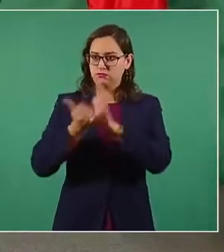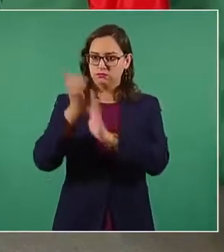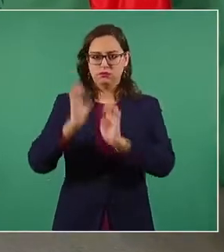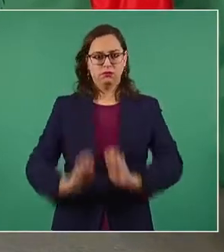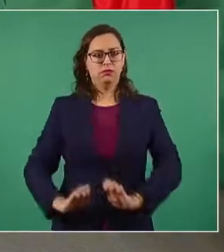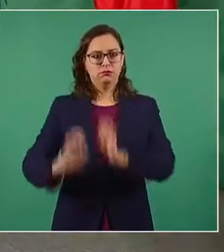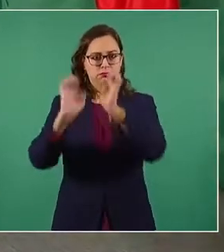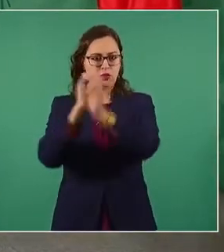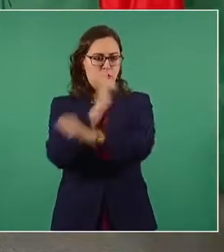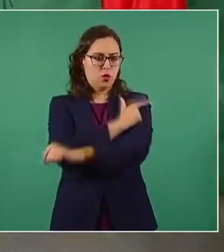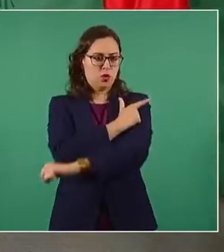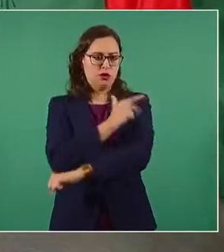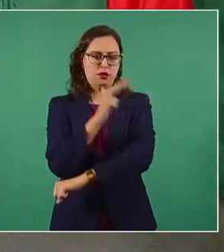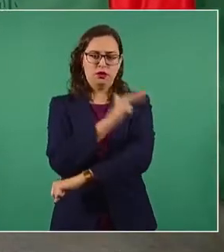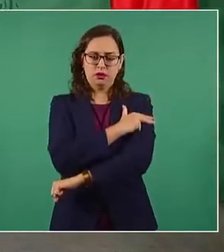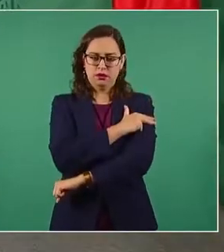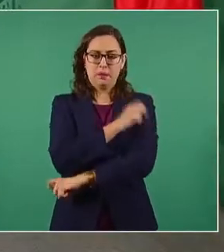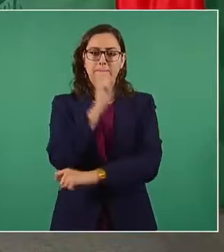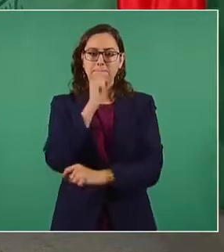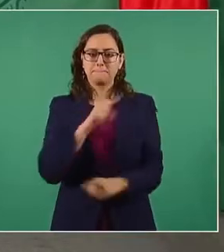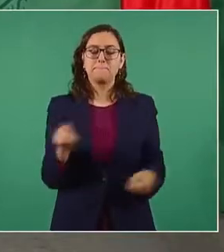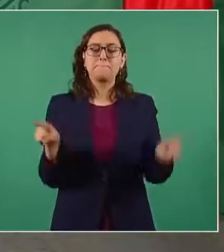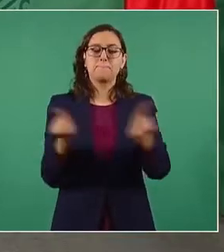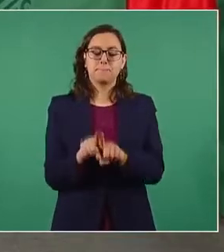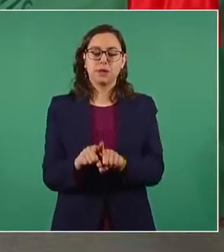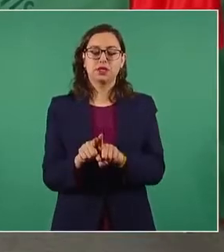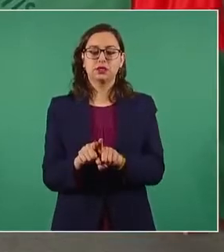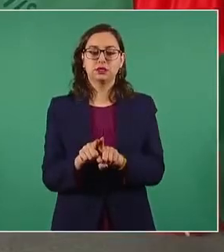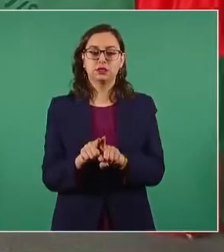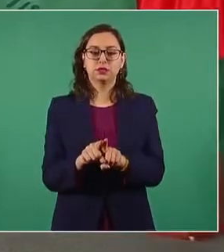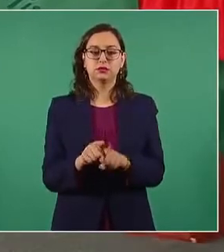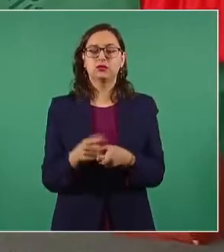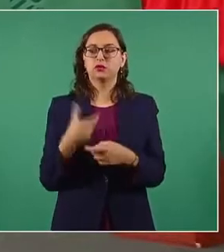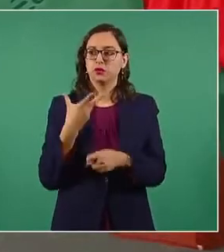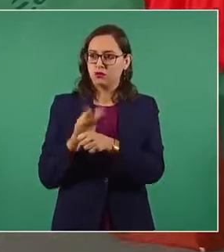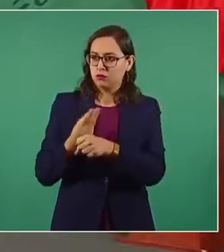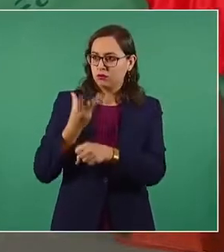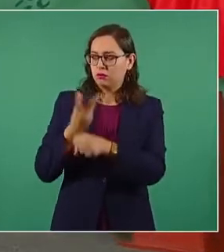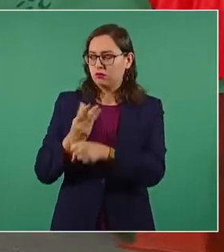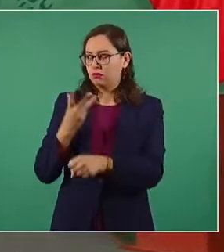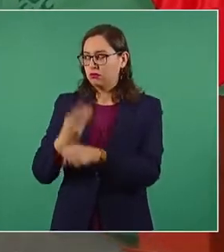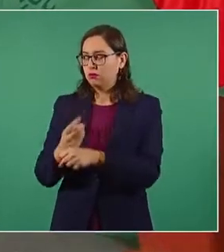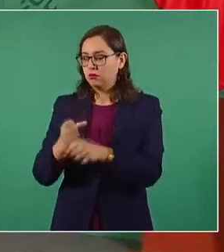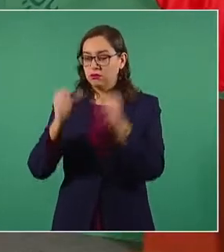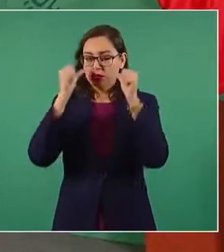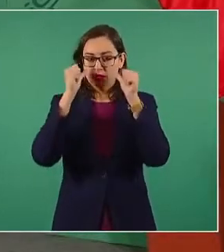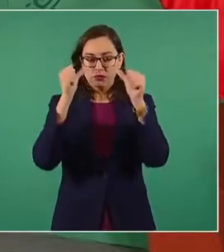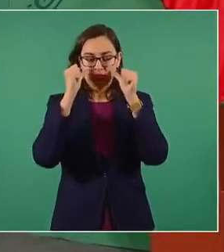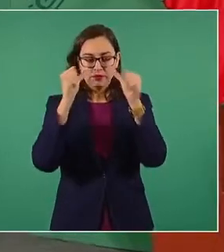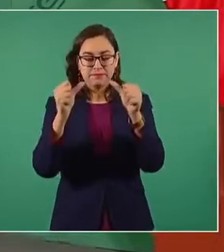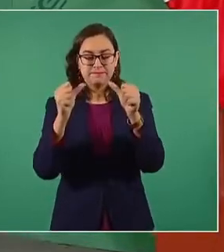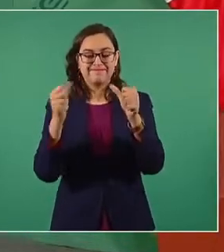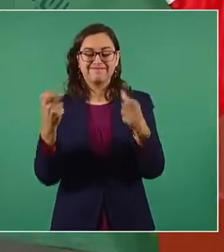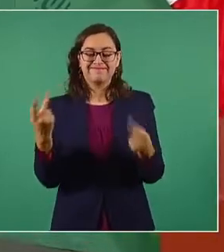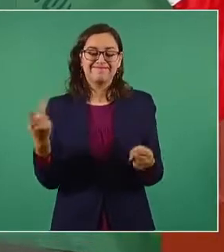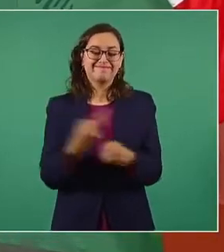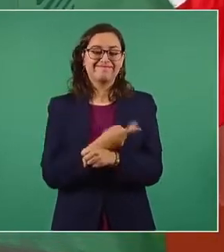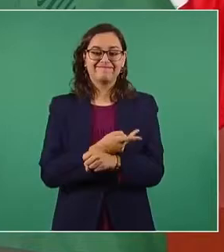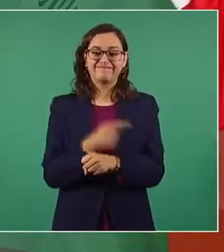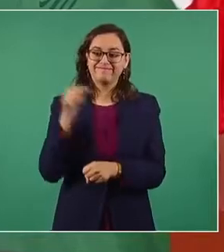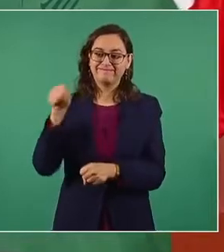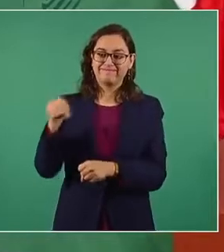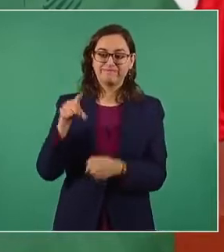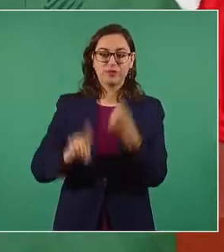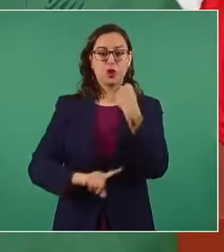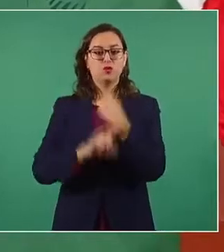Nacional, se están reforzando acciones. La violencia ahí tiene que